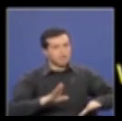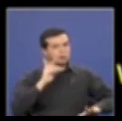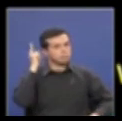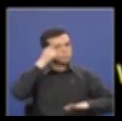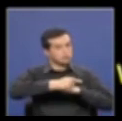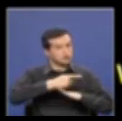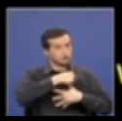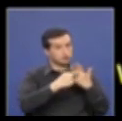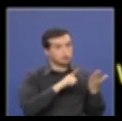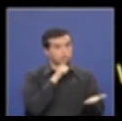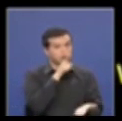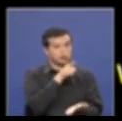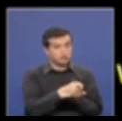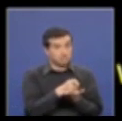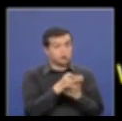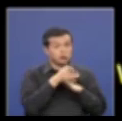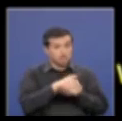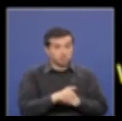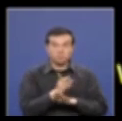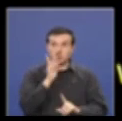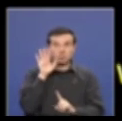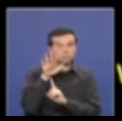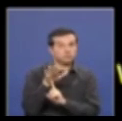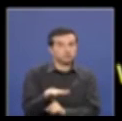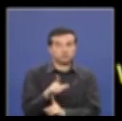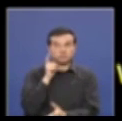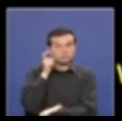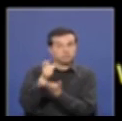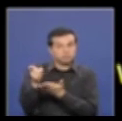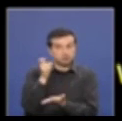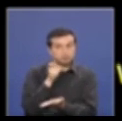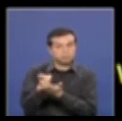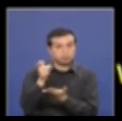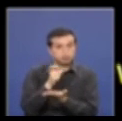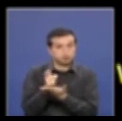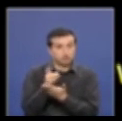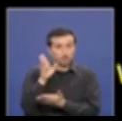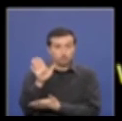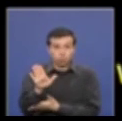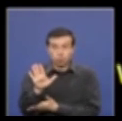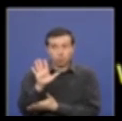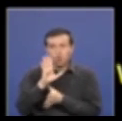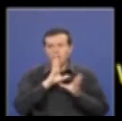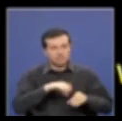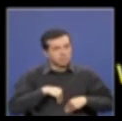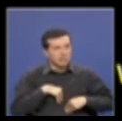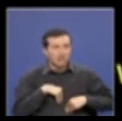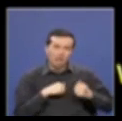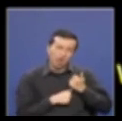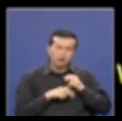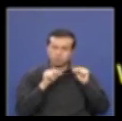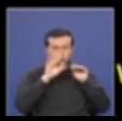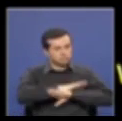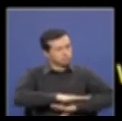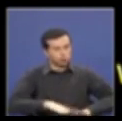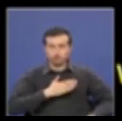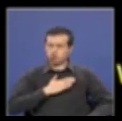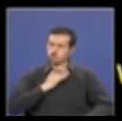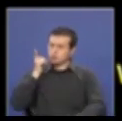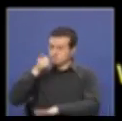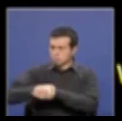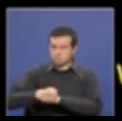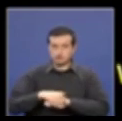menos, hermano, porque si no te van a someter a una presión que es un absurdo, que tú no tienes por qué estar sometido ni traer tu atención en eso